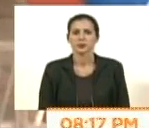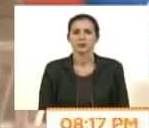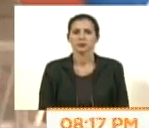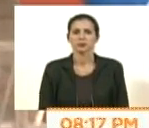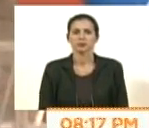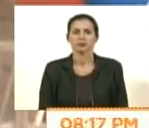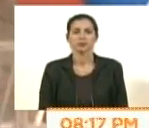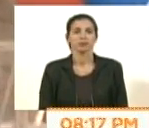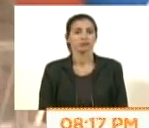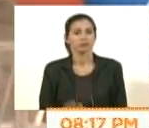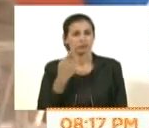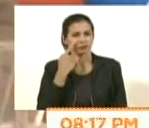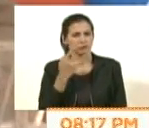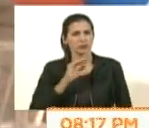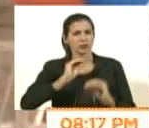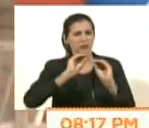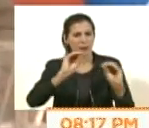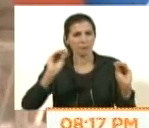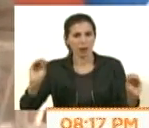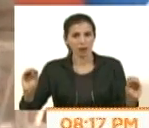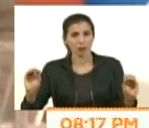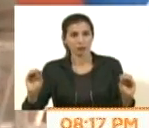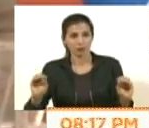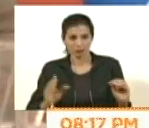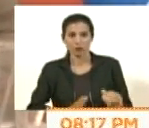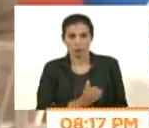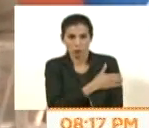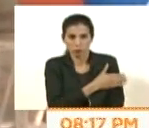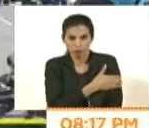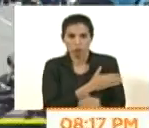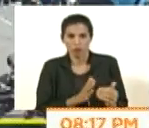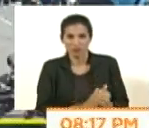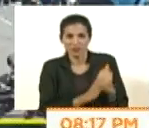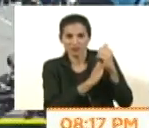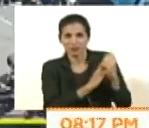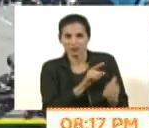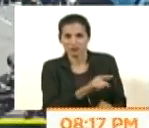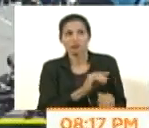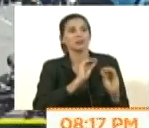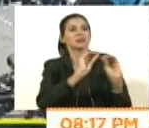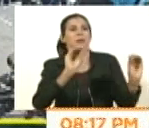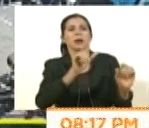debido a ese llamado que hicieron los dirigentes de la derecha,